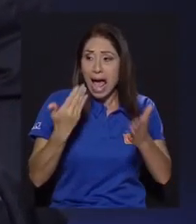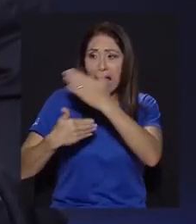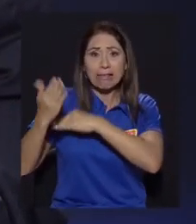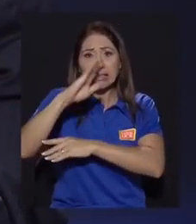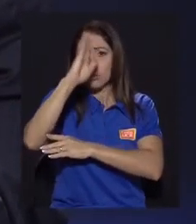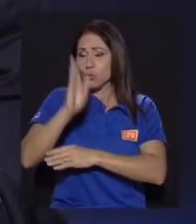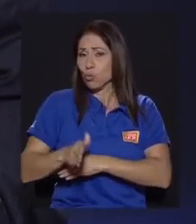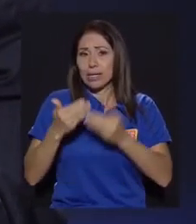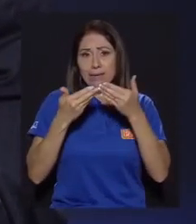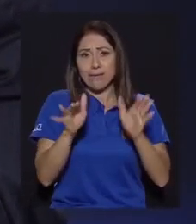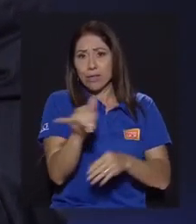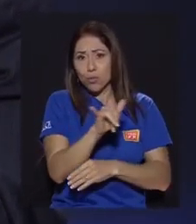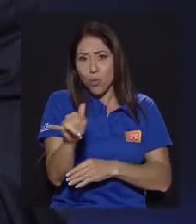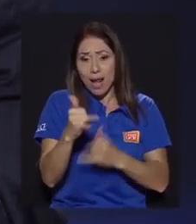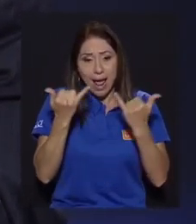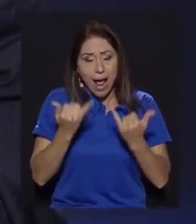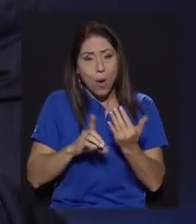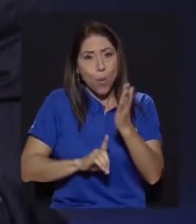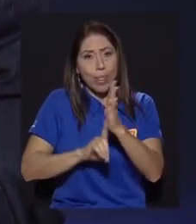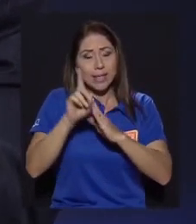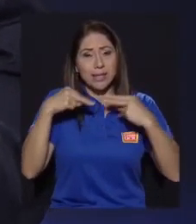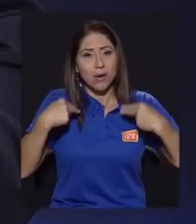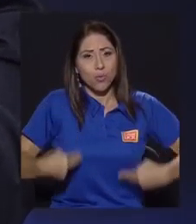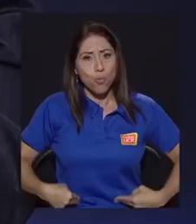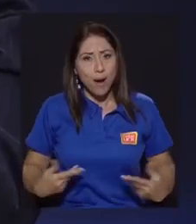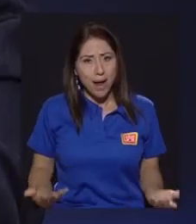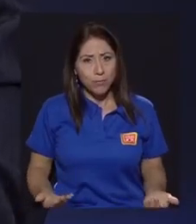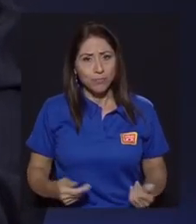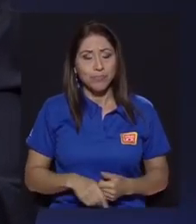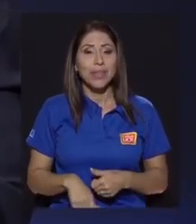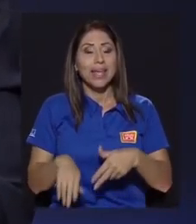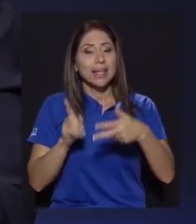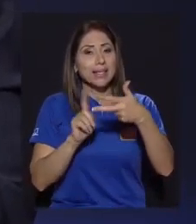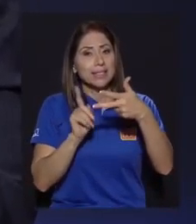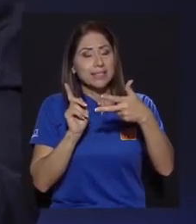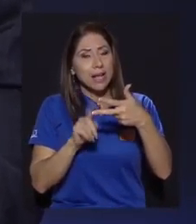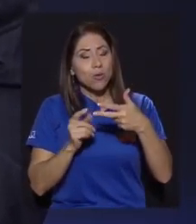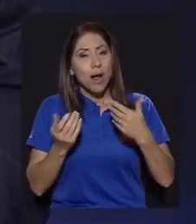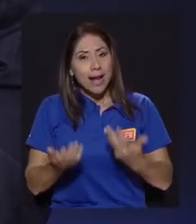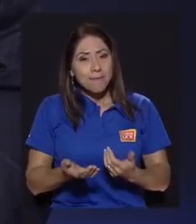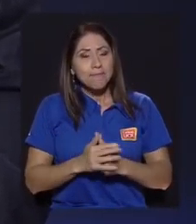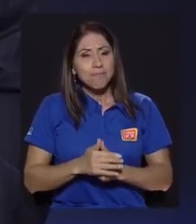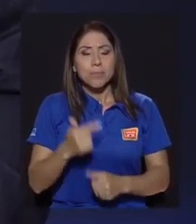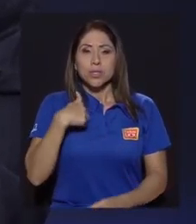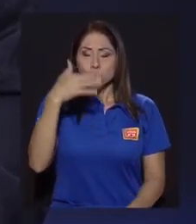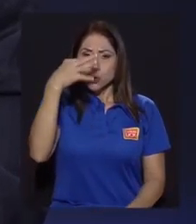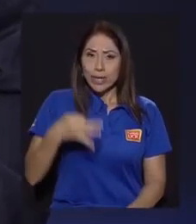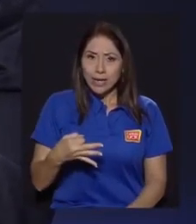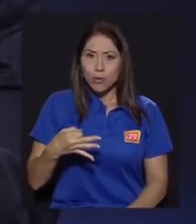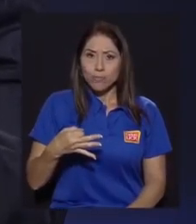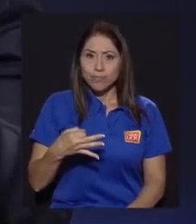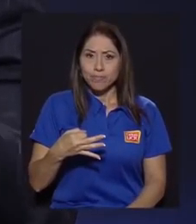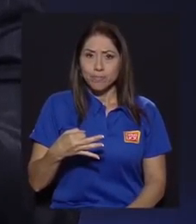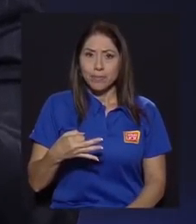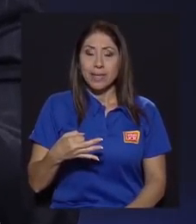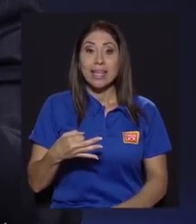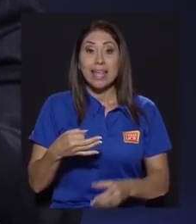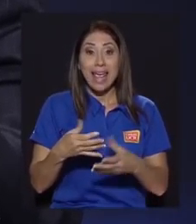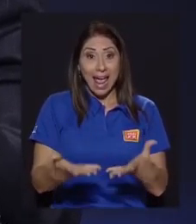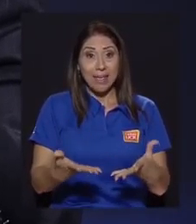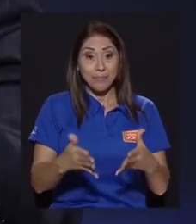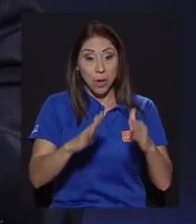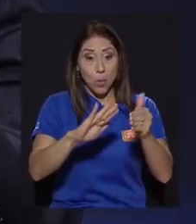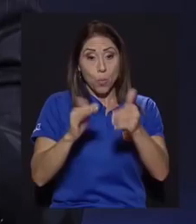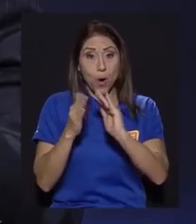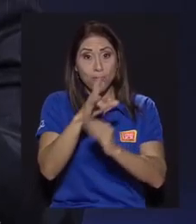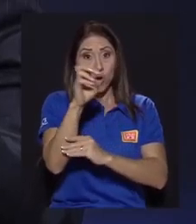del progreso humano o del desarrollo humano y en tercer lugar yo creo que hay grandes sectores